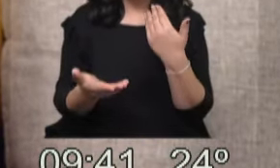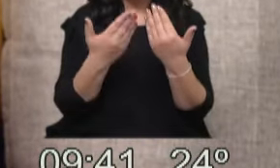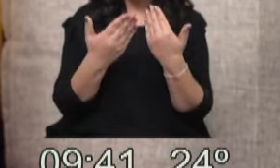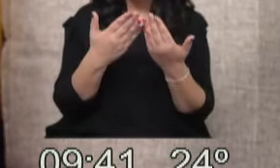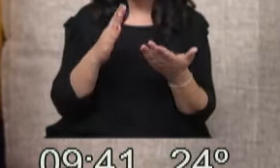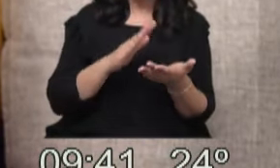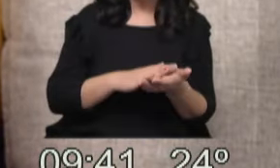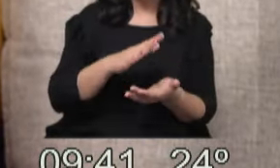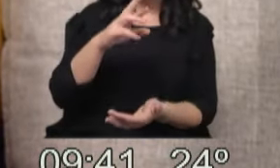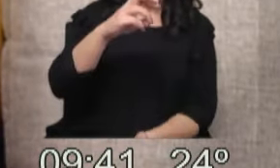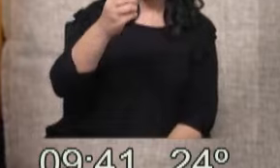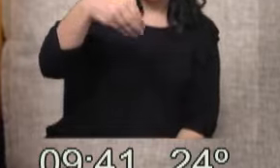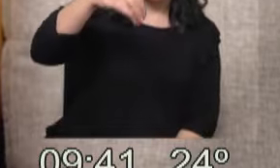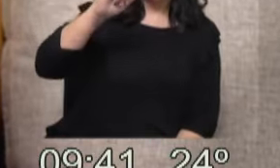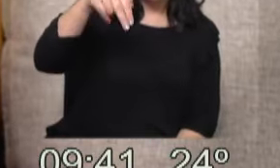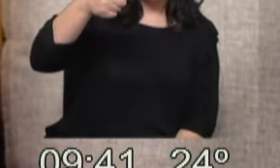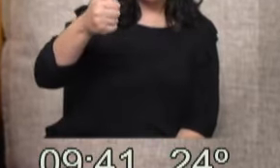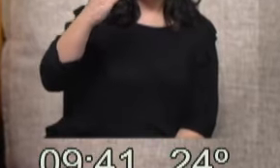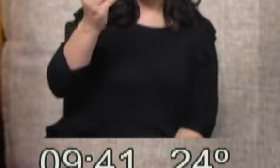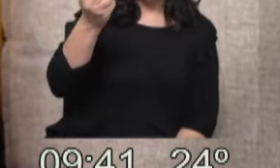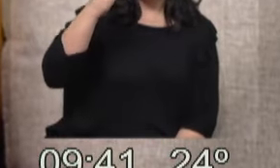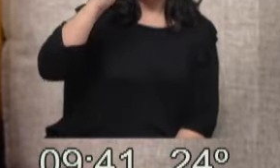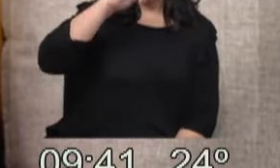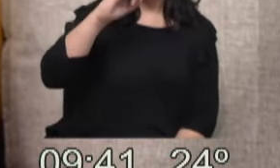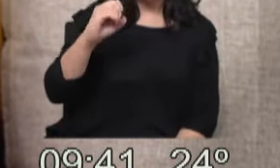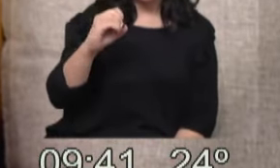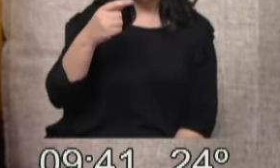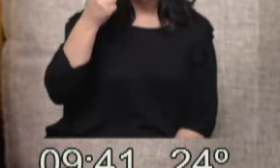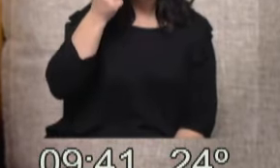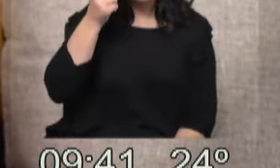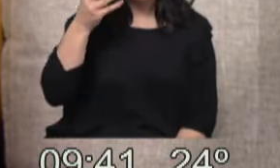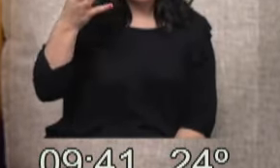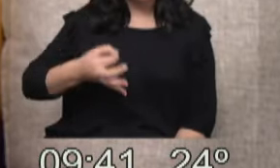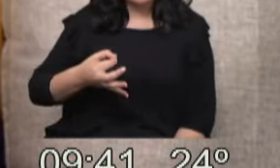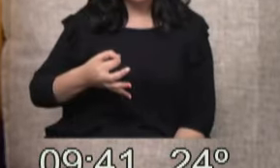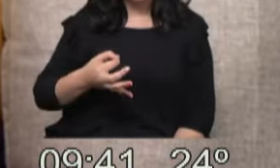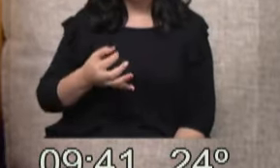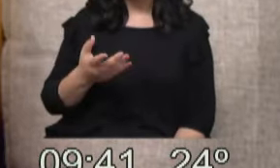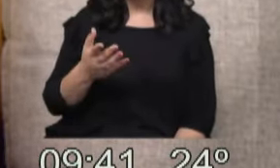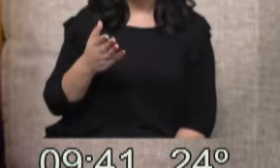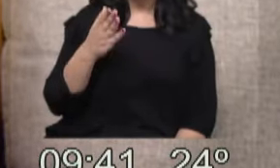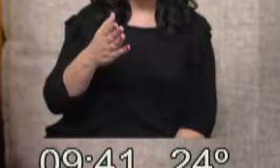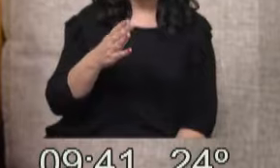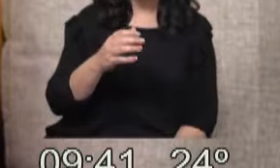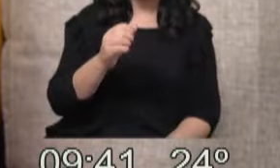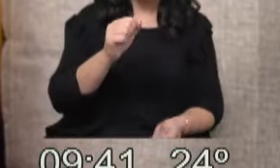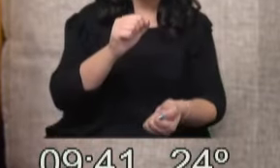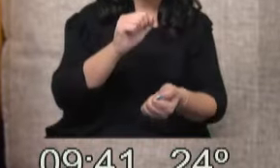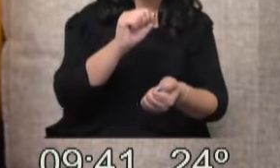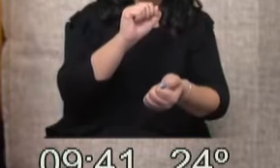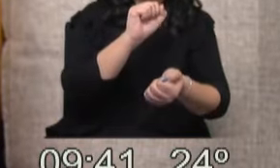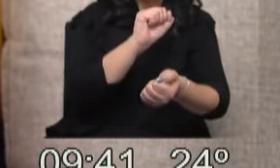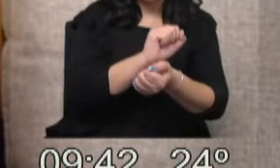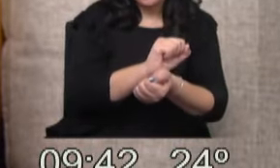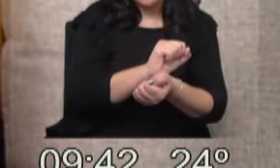caso de Romina papazo Se confirmó este le dieron este prisión es penitenciaría pero lo que quiere decir es es como que va a haber